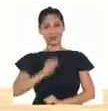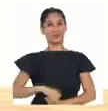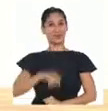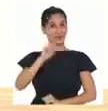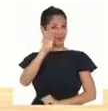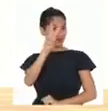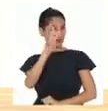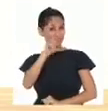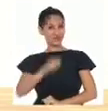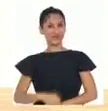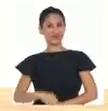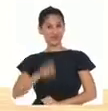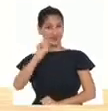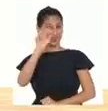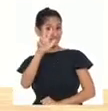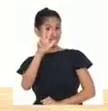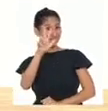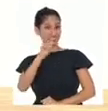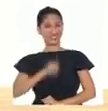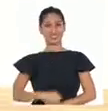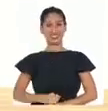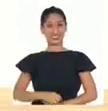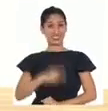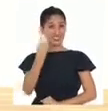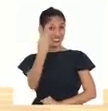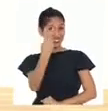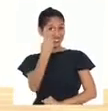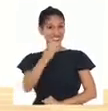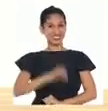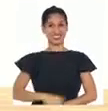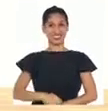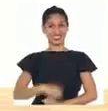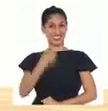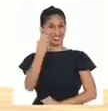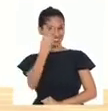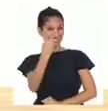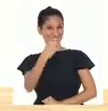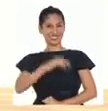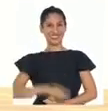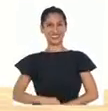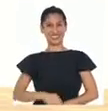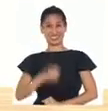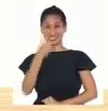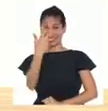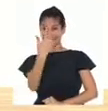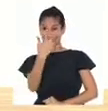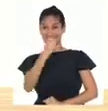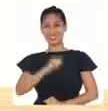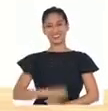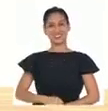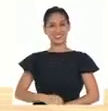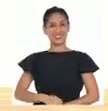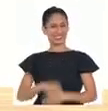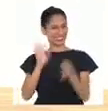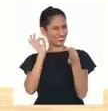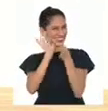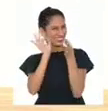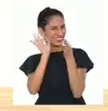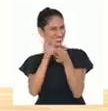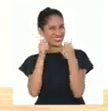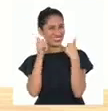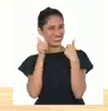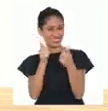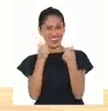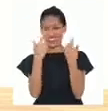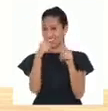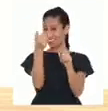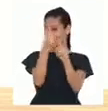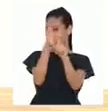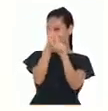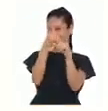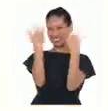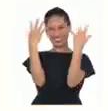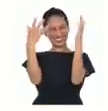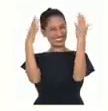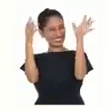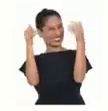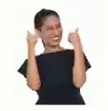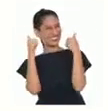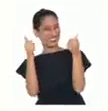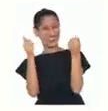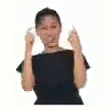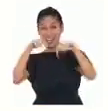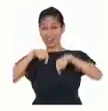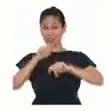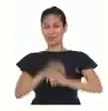2, 3, 2, 2, 3. Excelente. Date un aplauso ahí donde estás. Ahora